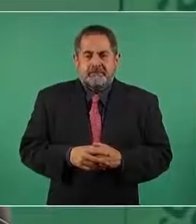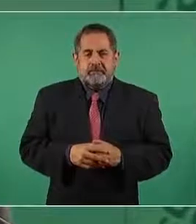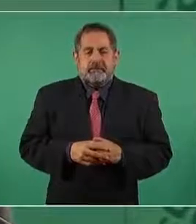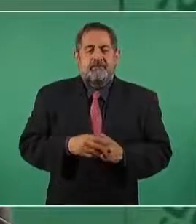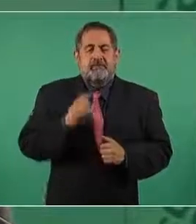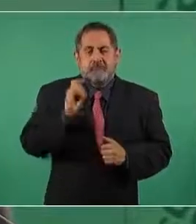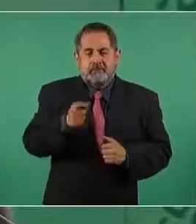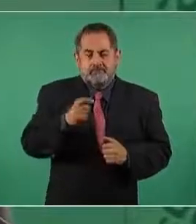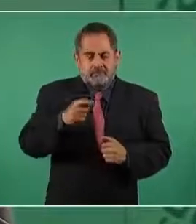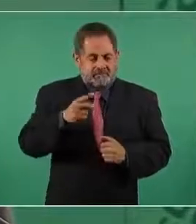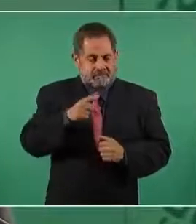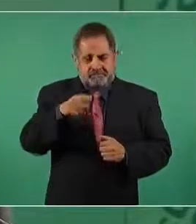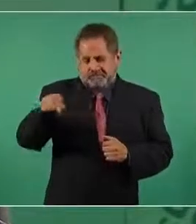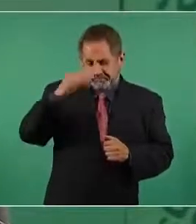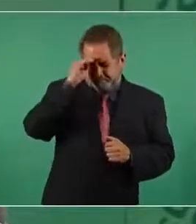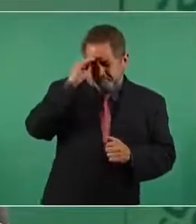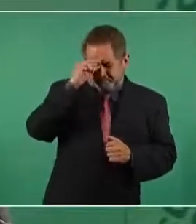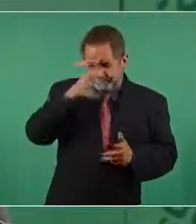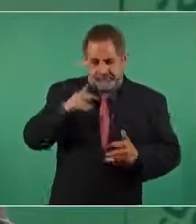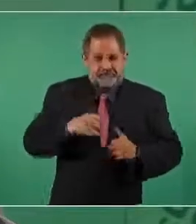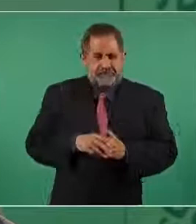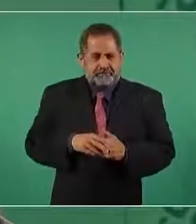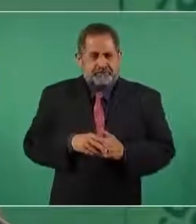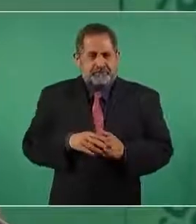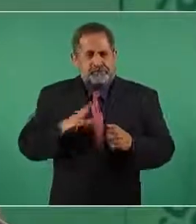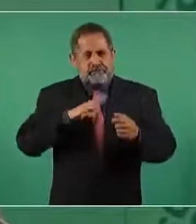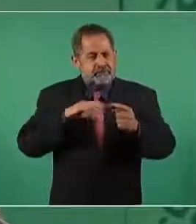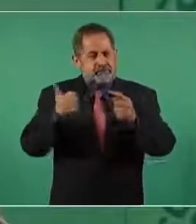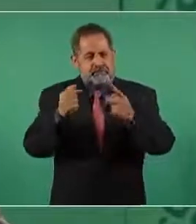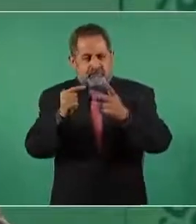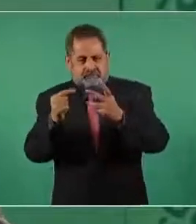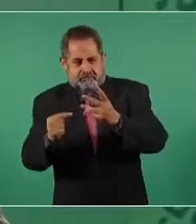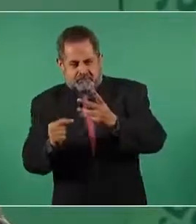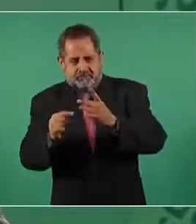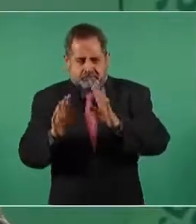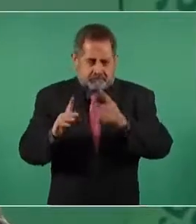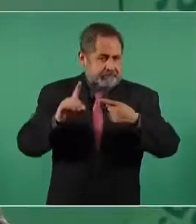se debe de considerar, y hay otros factores,